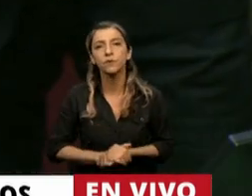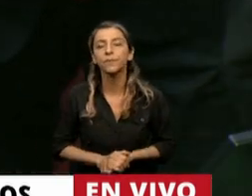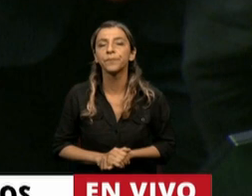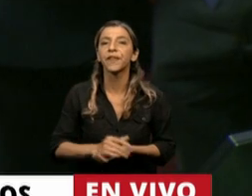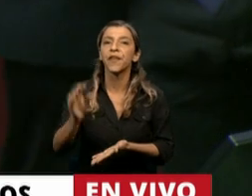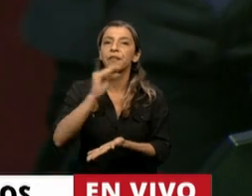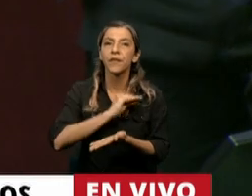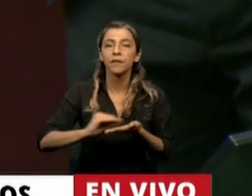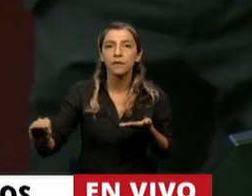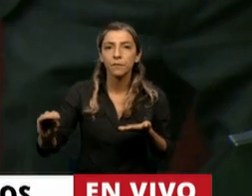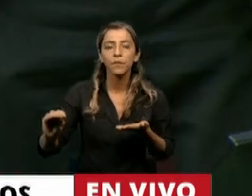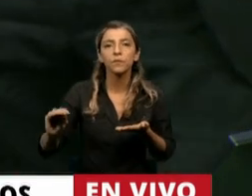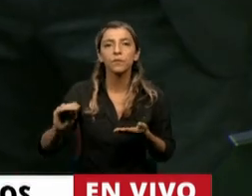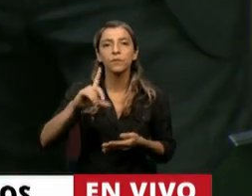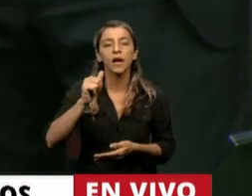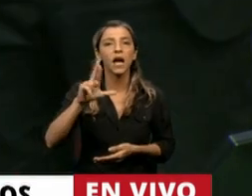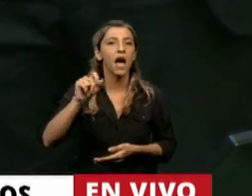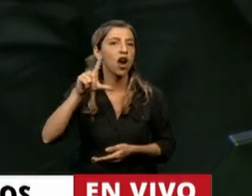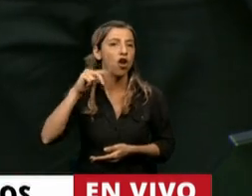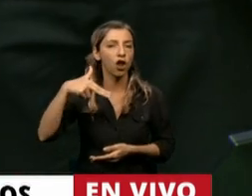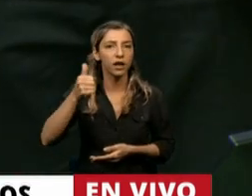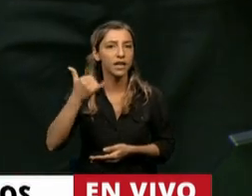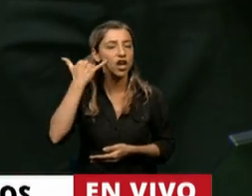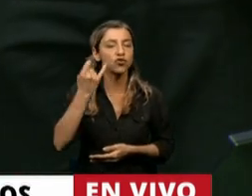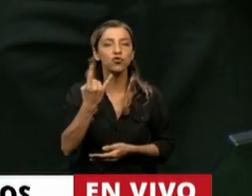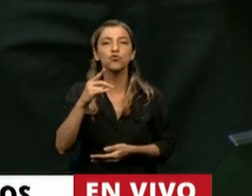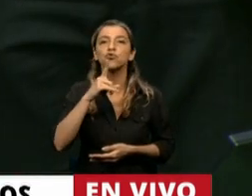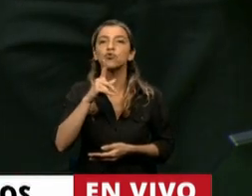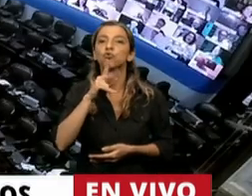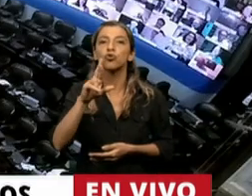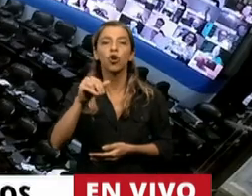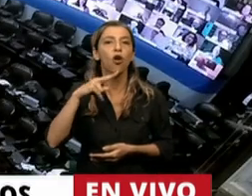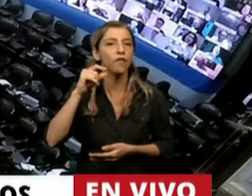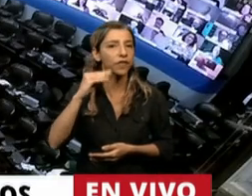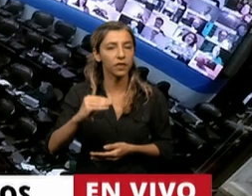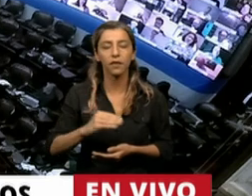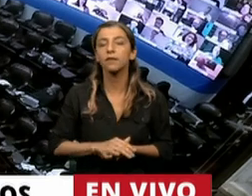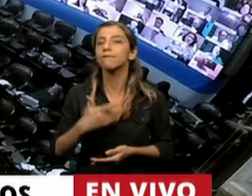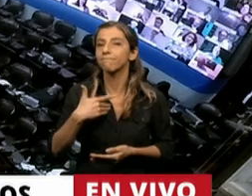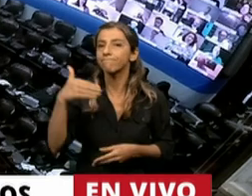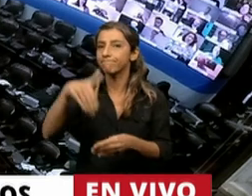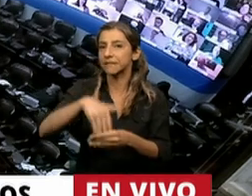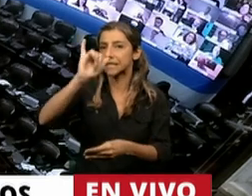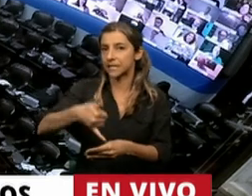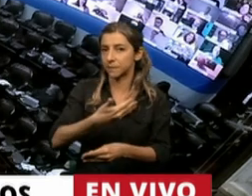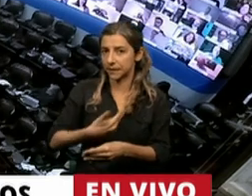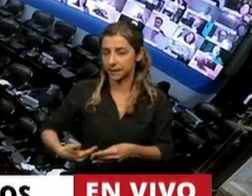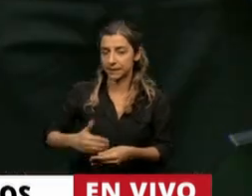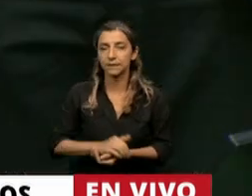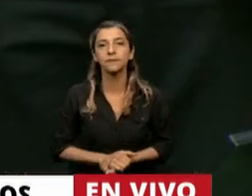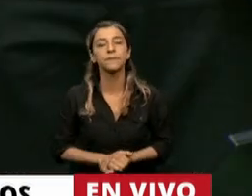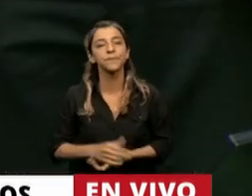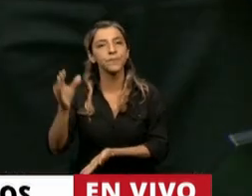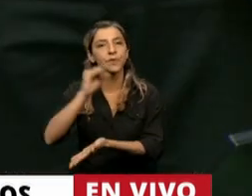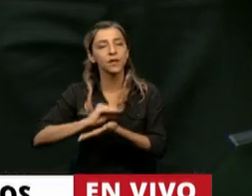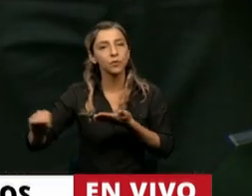diputado diputada Carolina yutrovic afirmativo presidente diputado